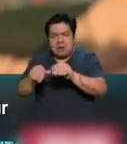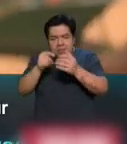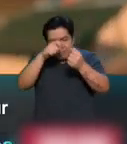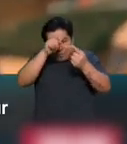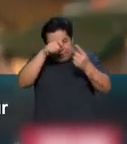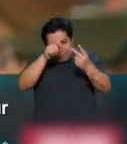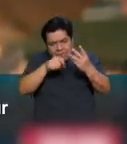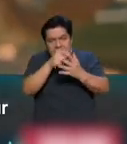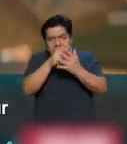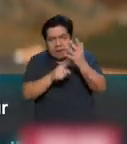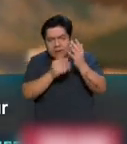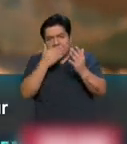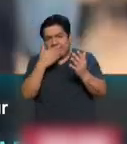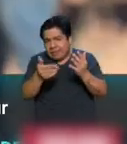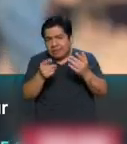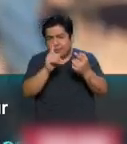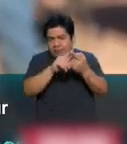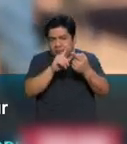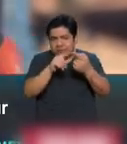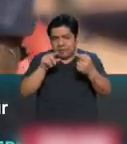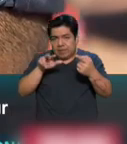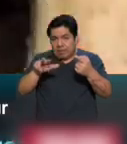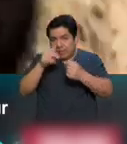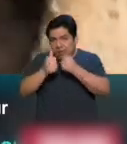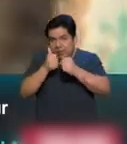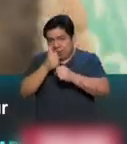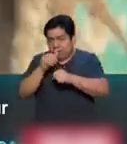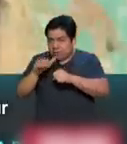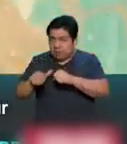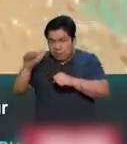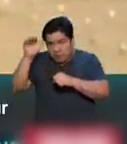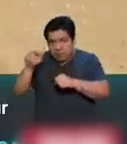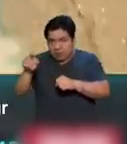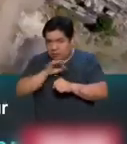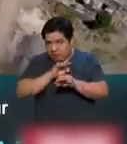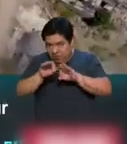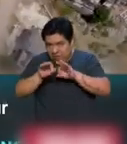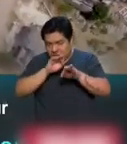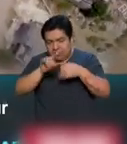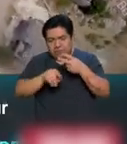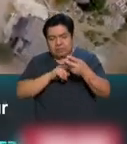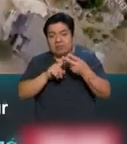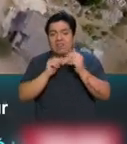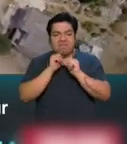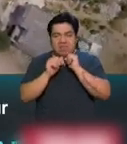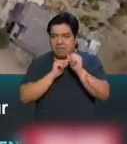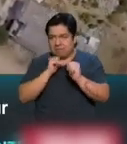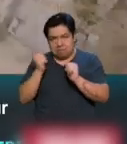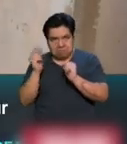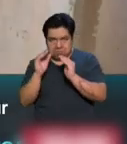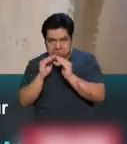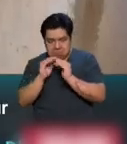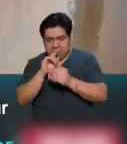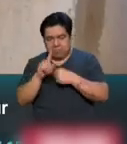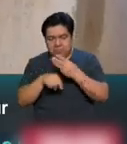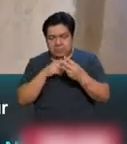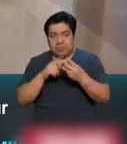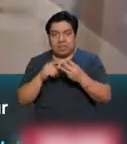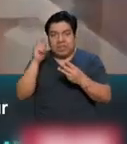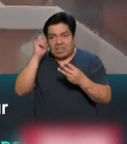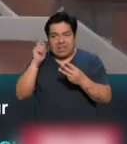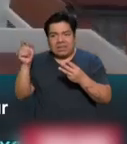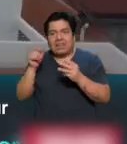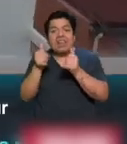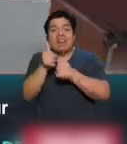con los siguientes requisitos: ser mayores de edad con dependientes económicos, no ser propietarias de vivienda, no ser derechohabientes